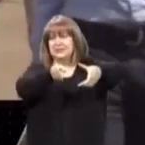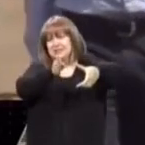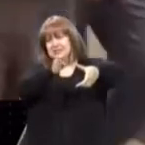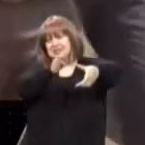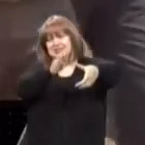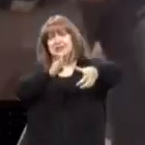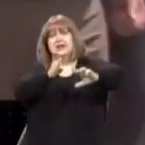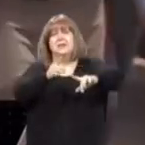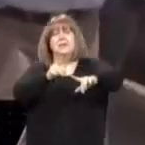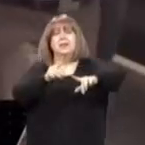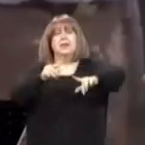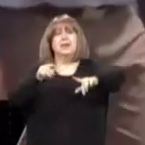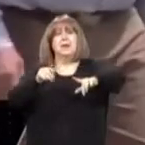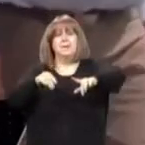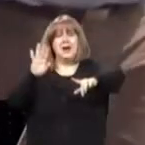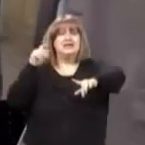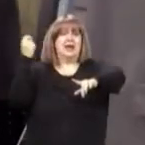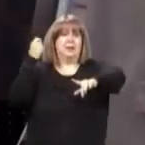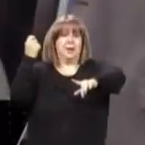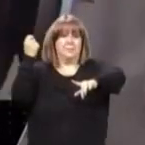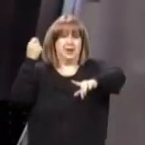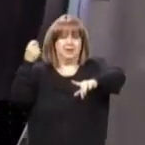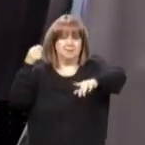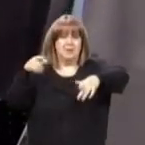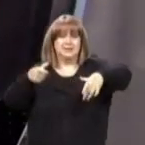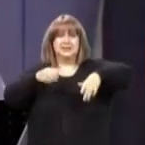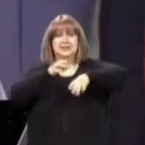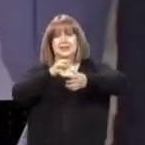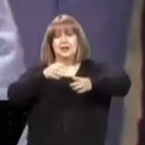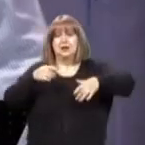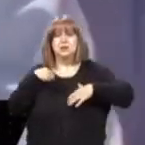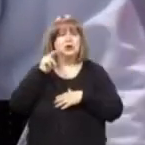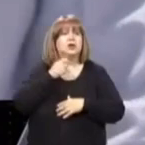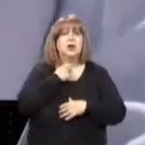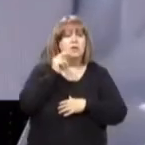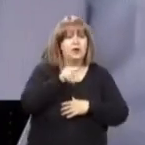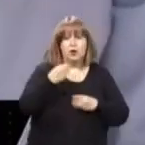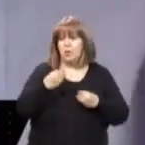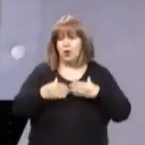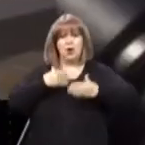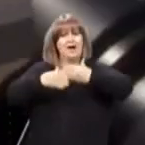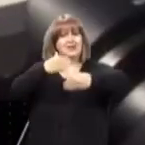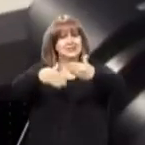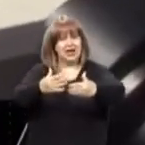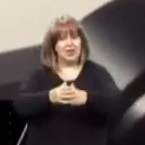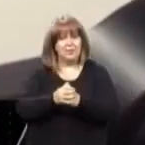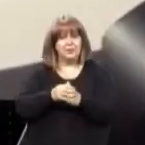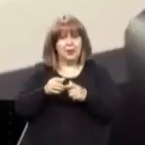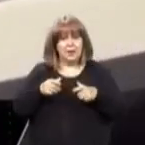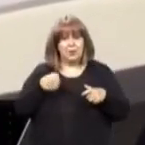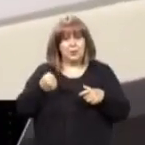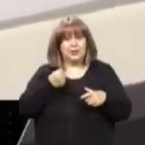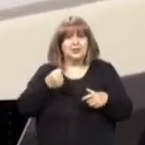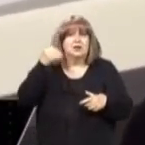transcurre en la provincia, en territorio de la provincia de La Pampa. Y la verdad, lo que quise es ver cómo avanzaban estas obras, porque es una obra